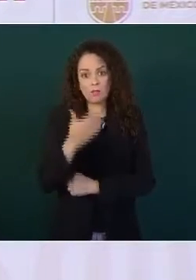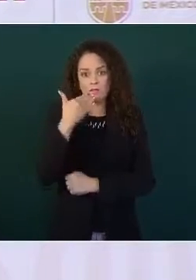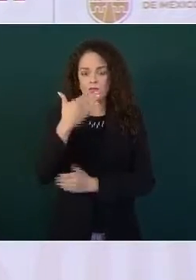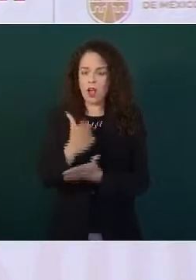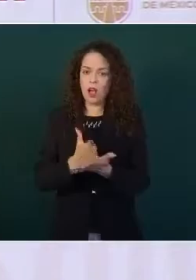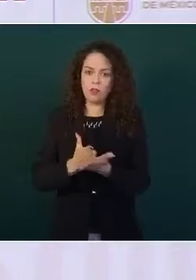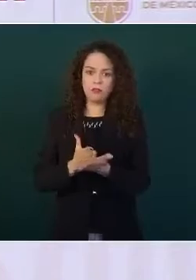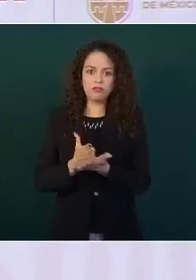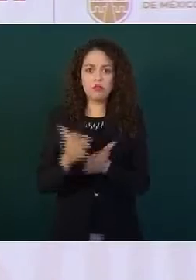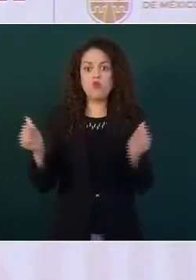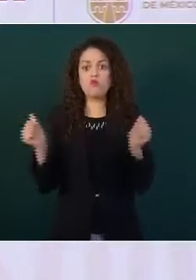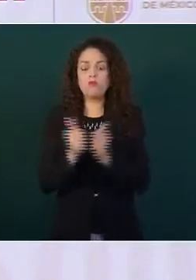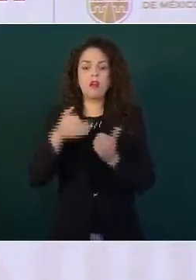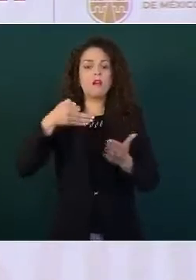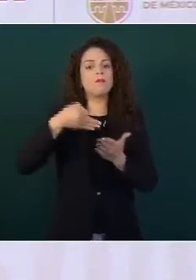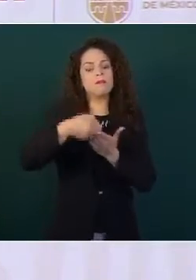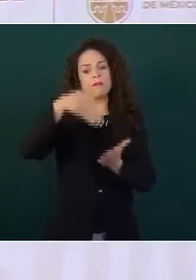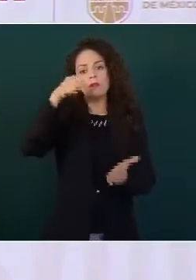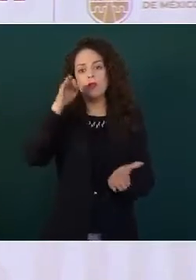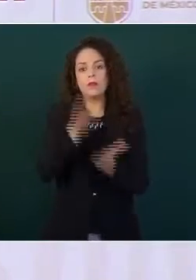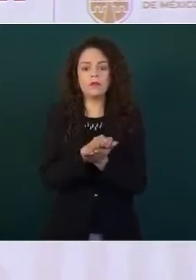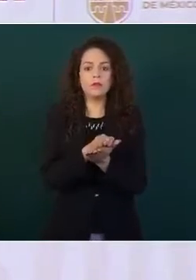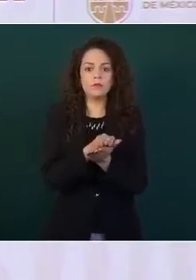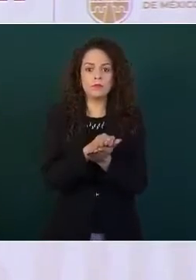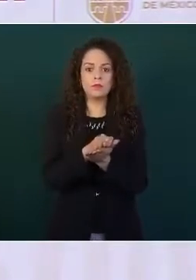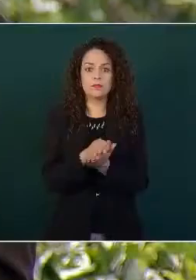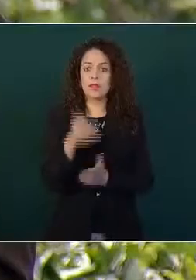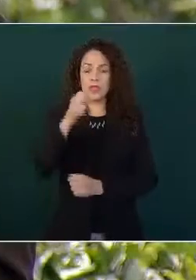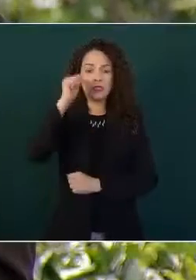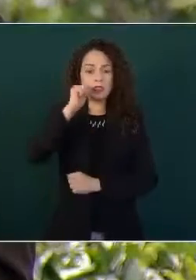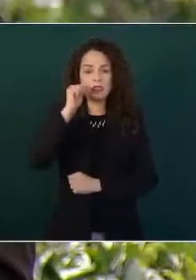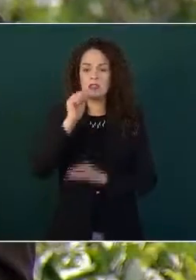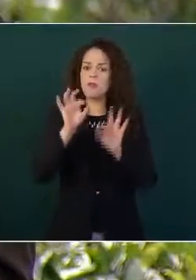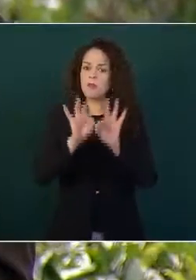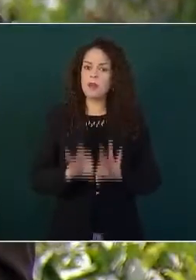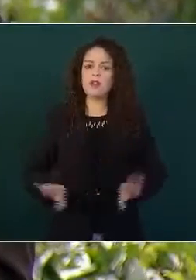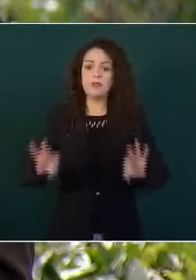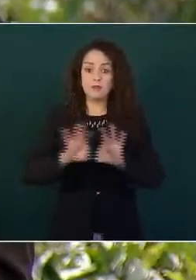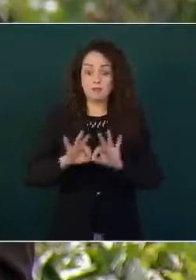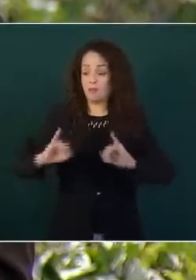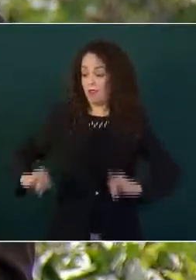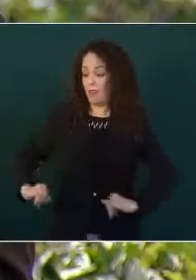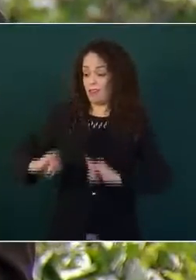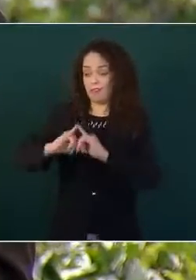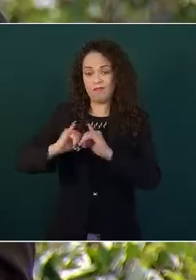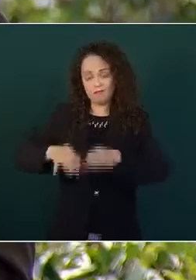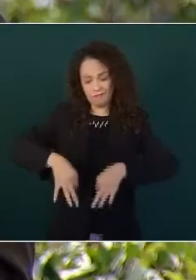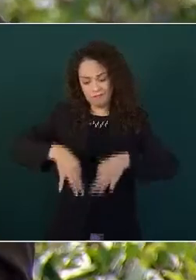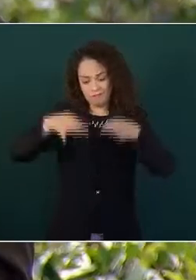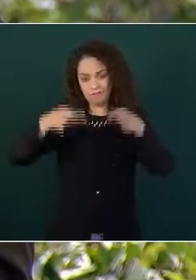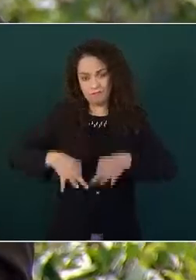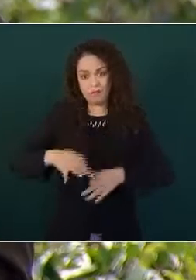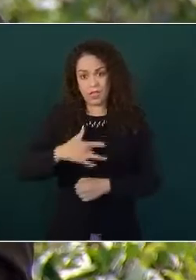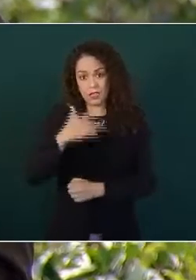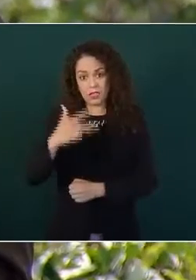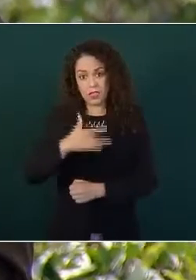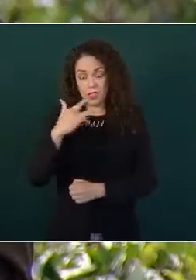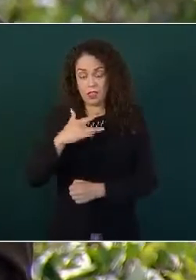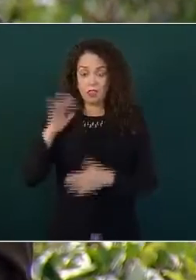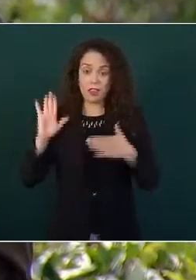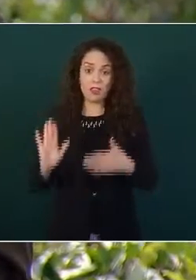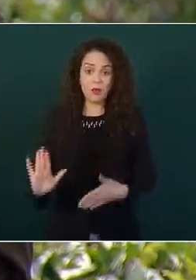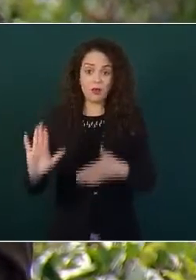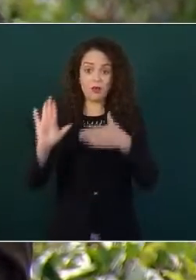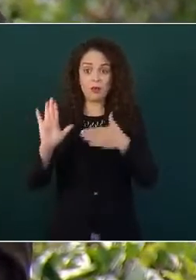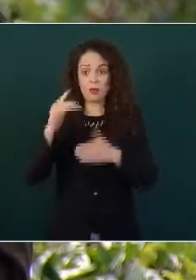sólidos valores y principios que lo han caracterizado como una institución leal, comprometida,